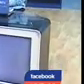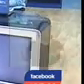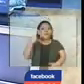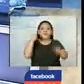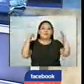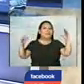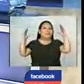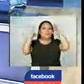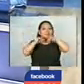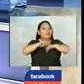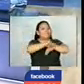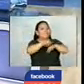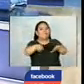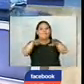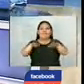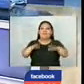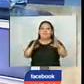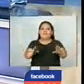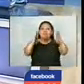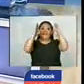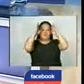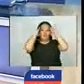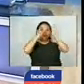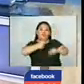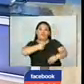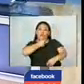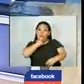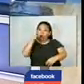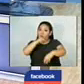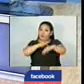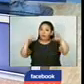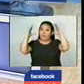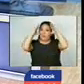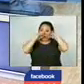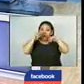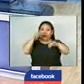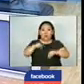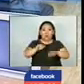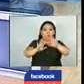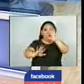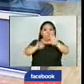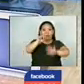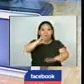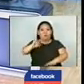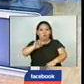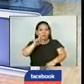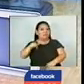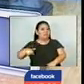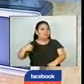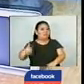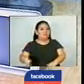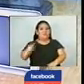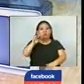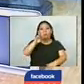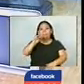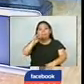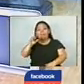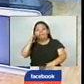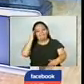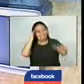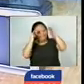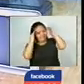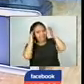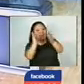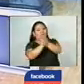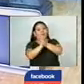Muy buenas noches, gracias por estar en sintonía de Noticiero Hechos Edición Estelar. Llegamos al 11 de julio de este año 2023. Qué placer